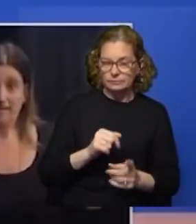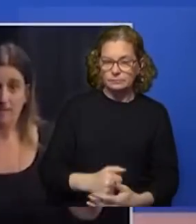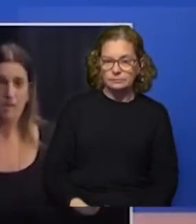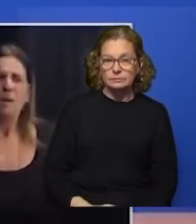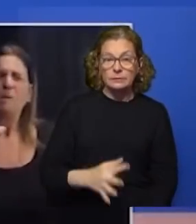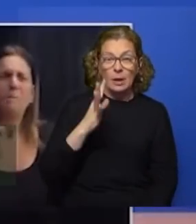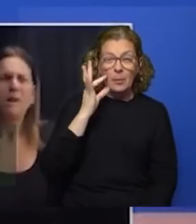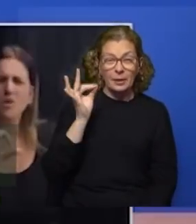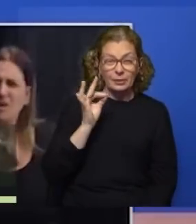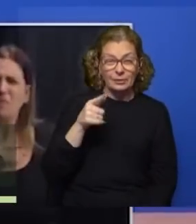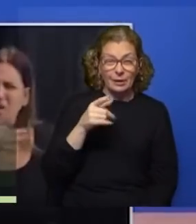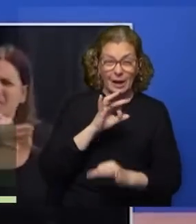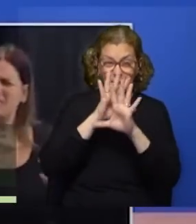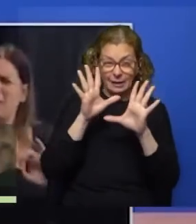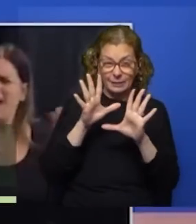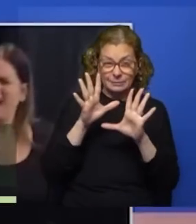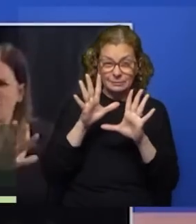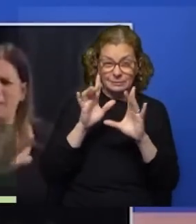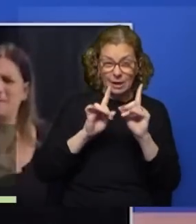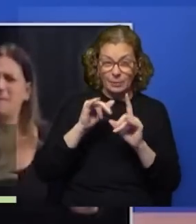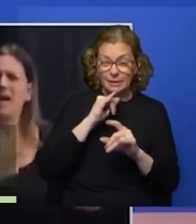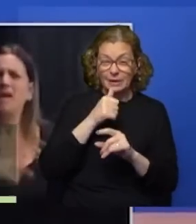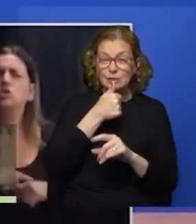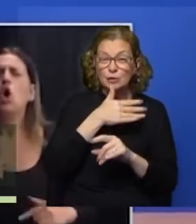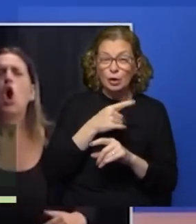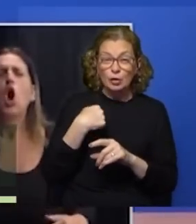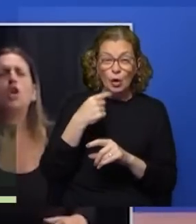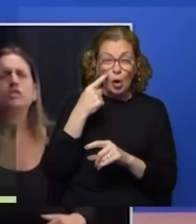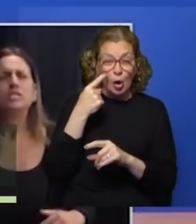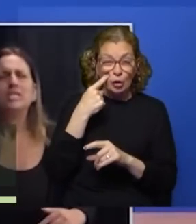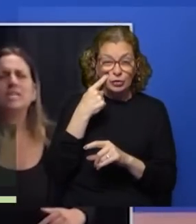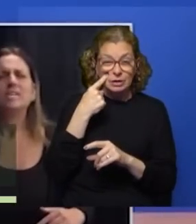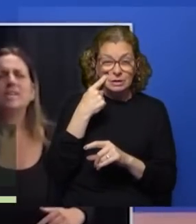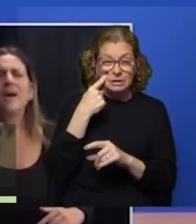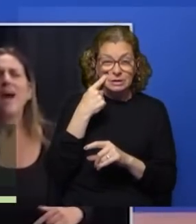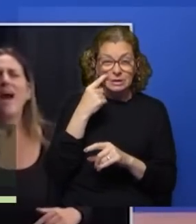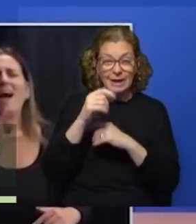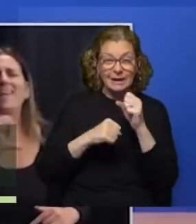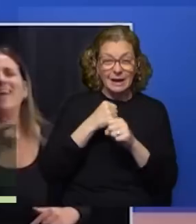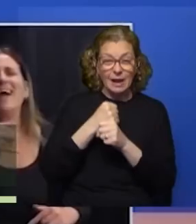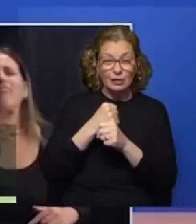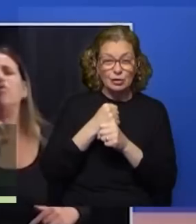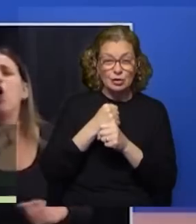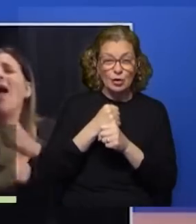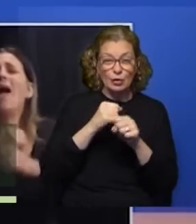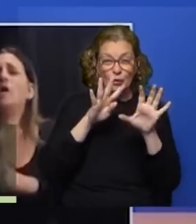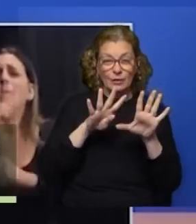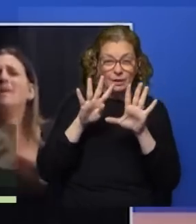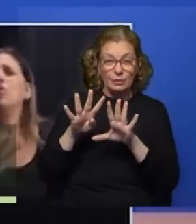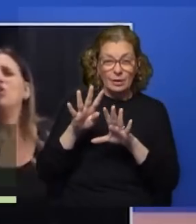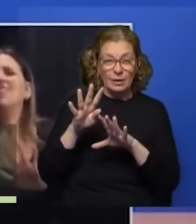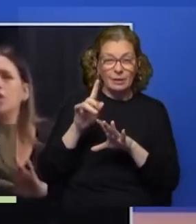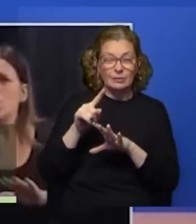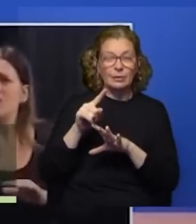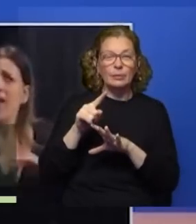perdón y te quiero crear una cosa más para hacer la historia Yo lo conocí Alejandro en el año 99 en una